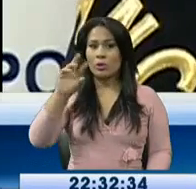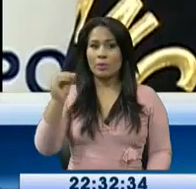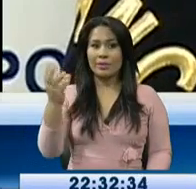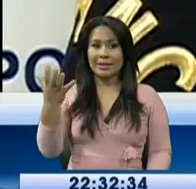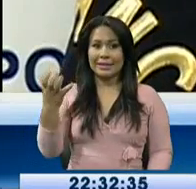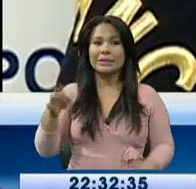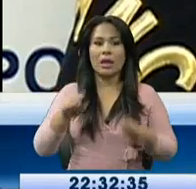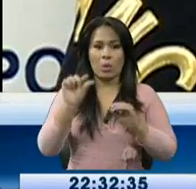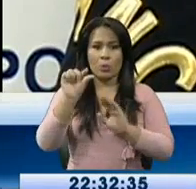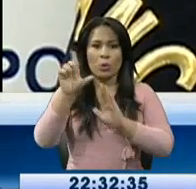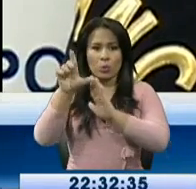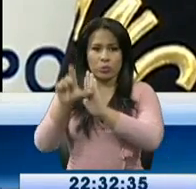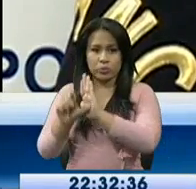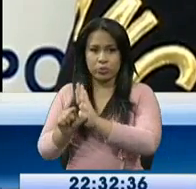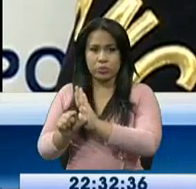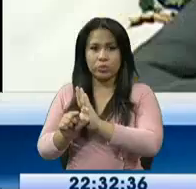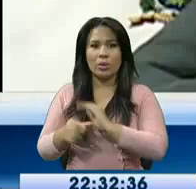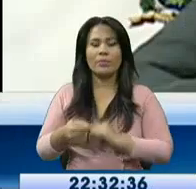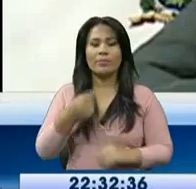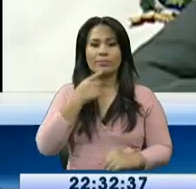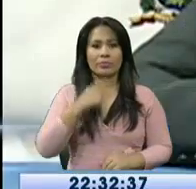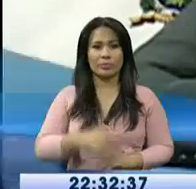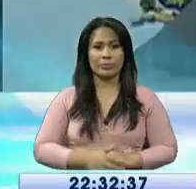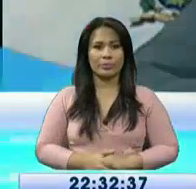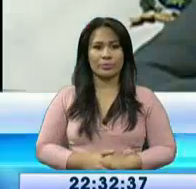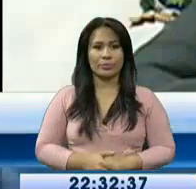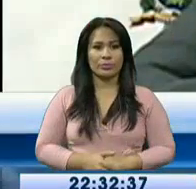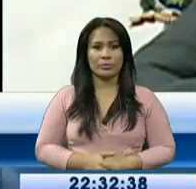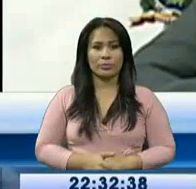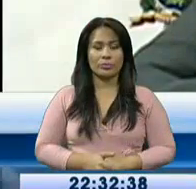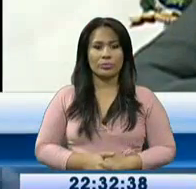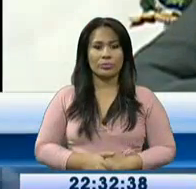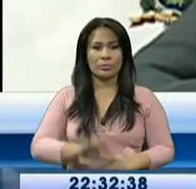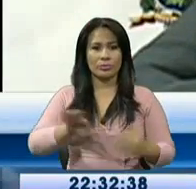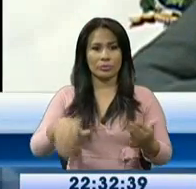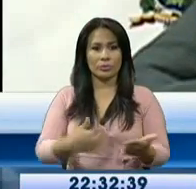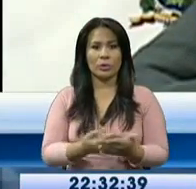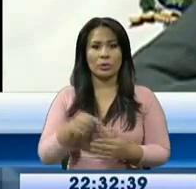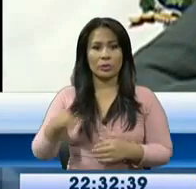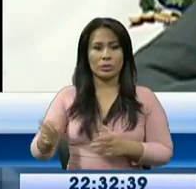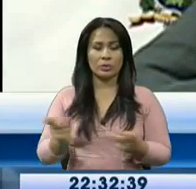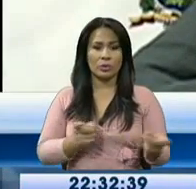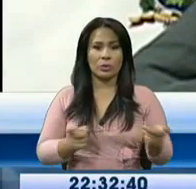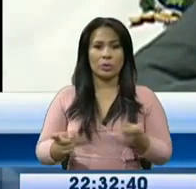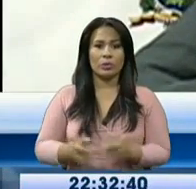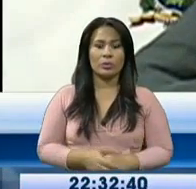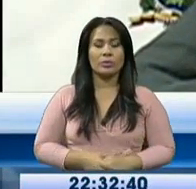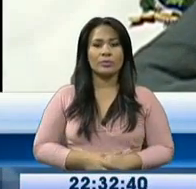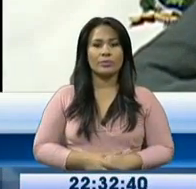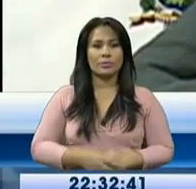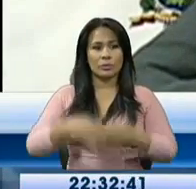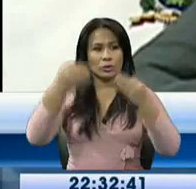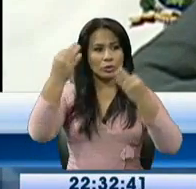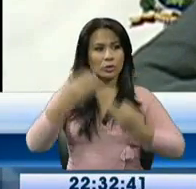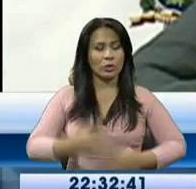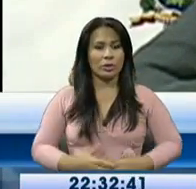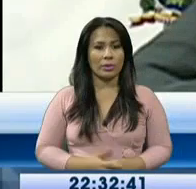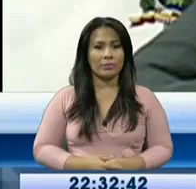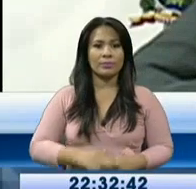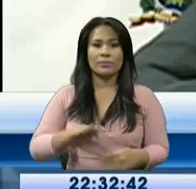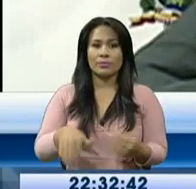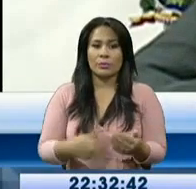reducción de muertes violentas y homicidios que corresponden a muertes violentas tenemos una reducción total de